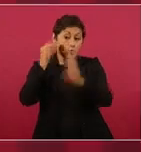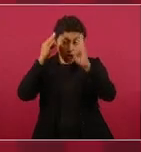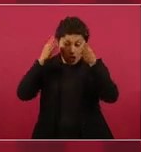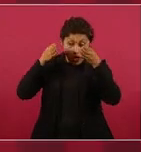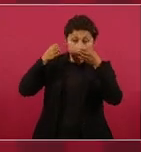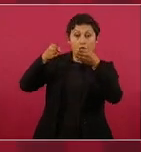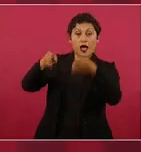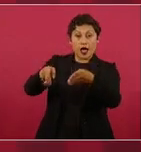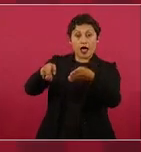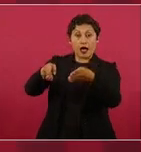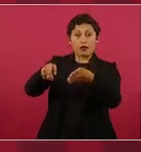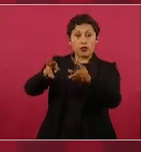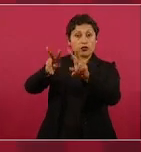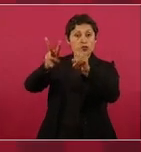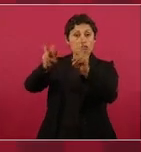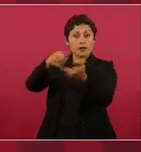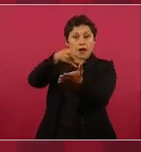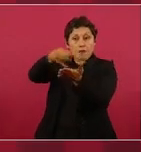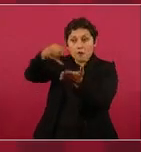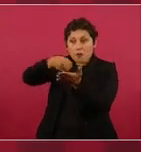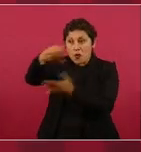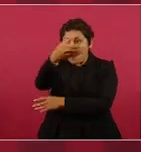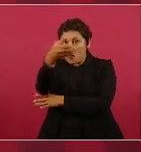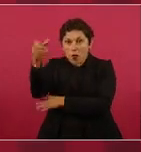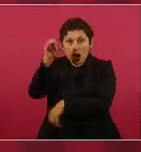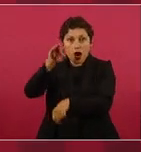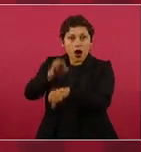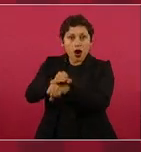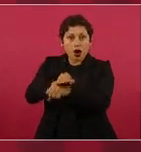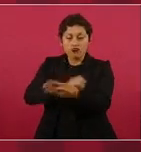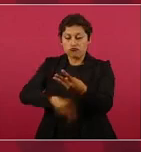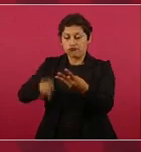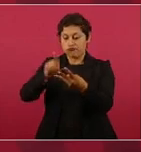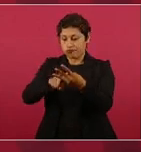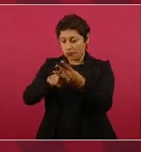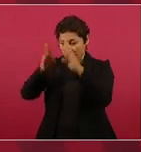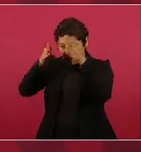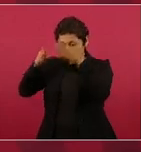especialista en lo agrario, en lo laboral,